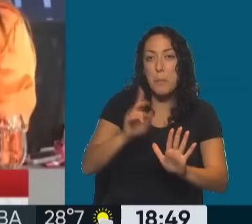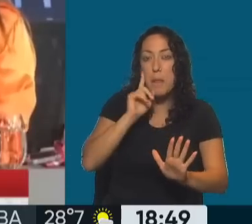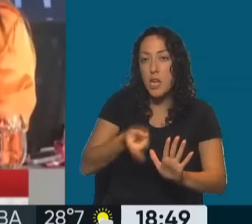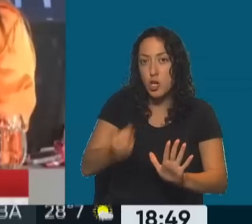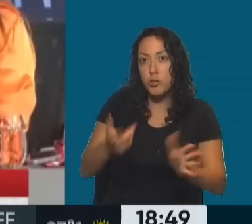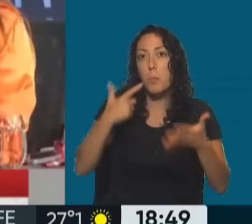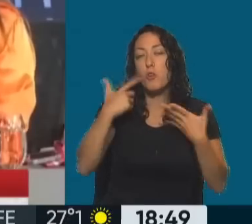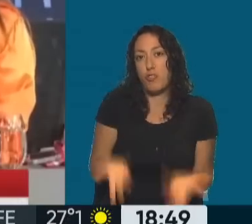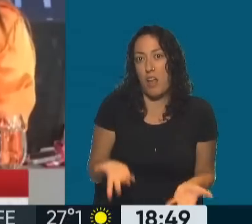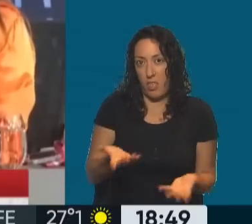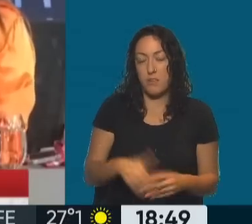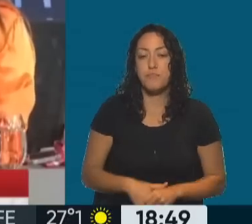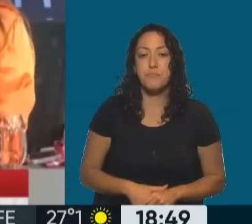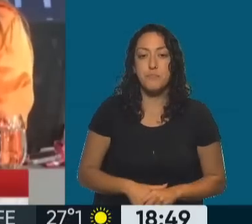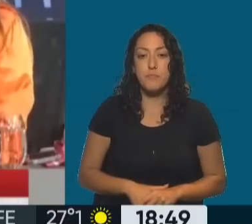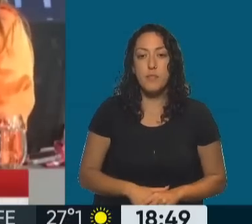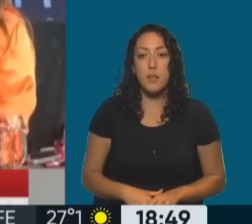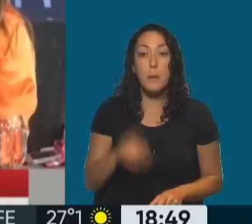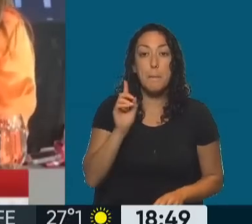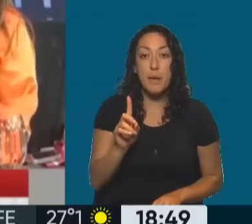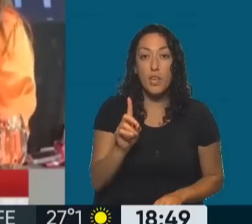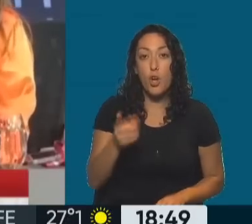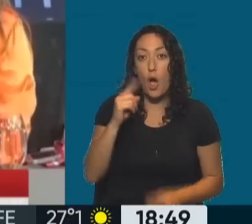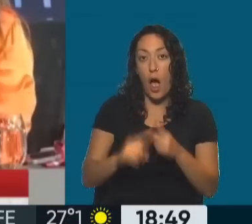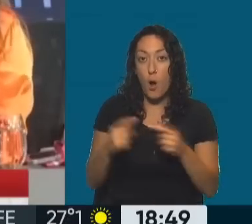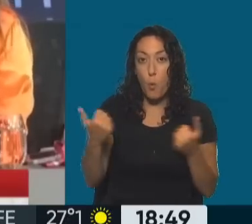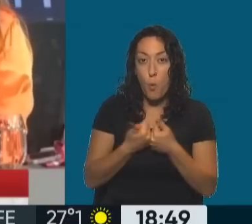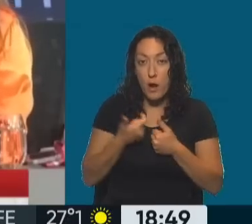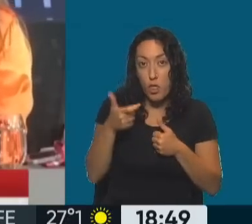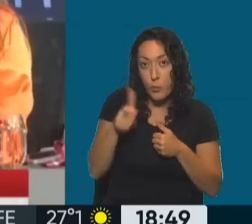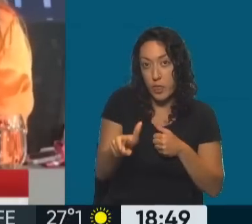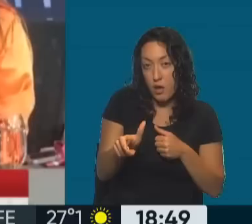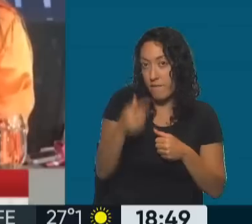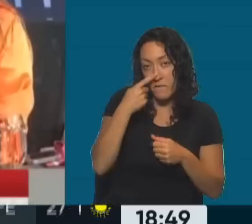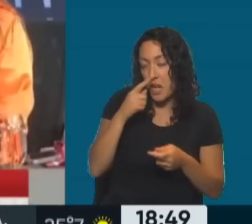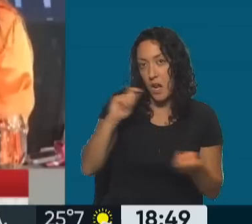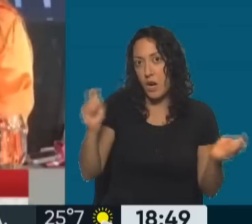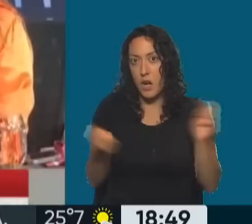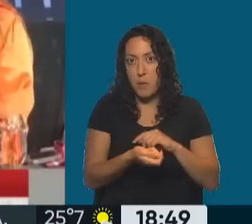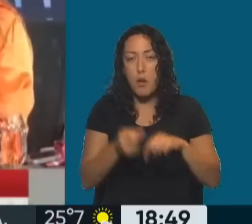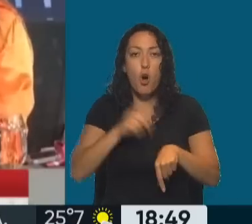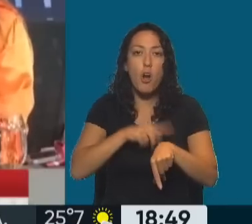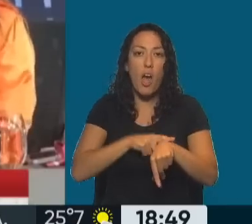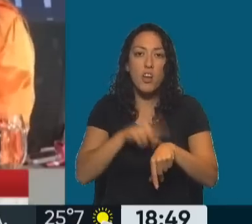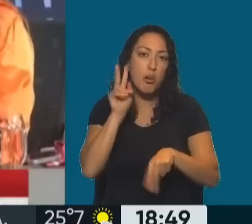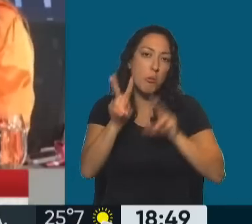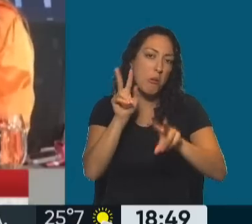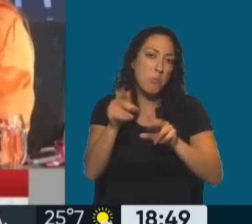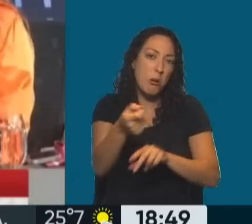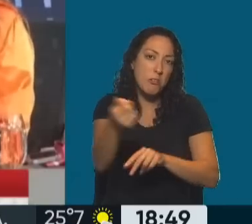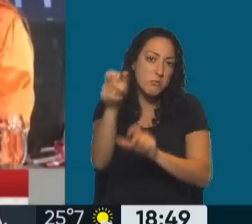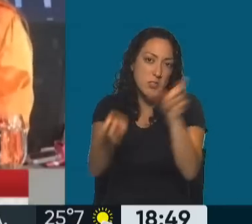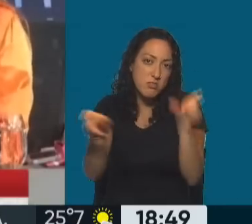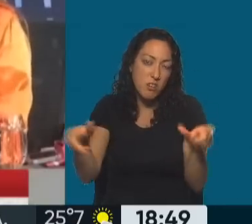hidroxicloroquina. Pero al contrario de lo que se había acordado, el video se emitió en un horario marginal. De manera que